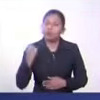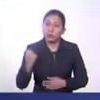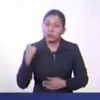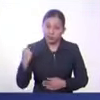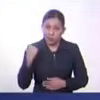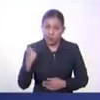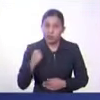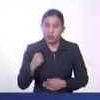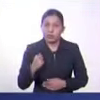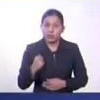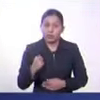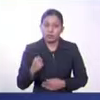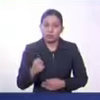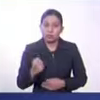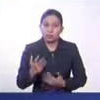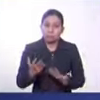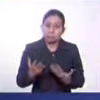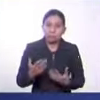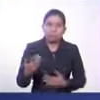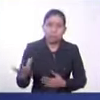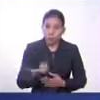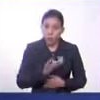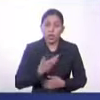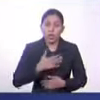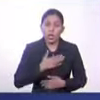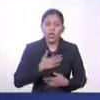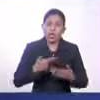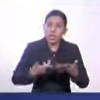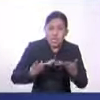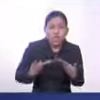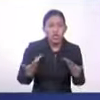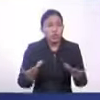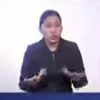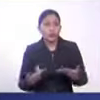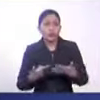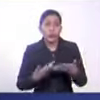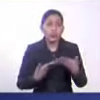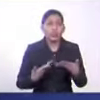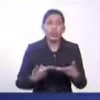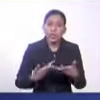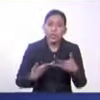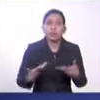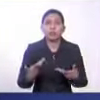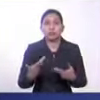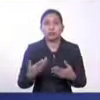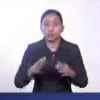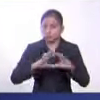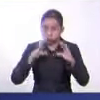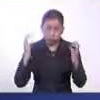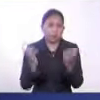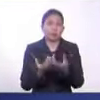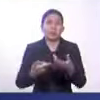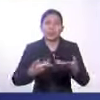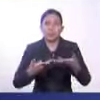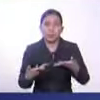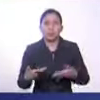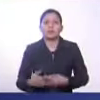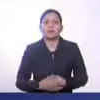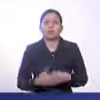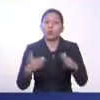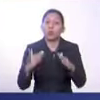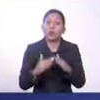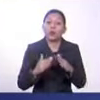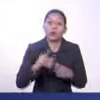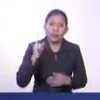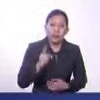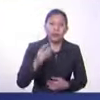que nosotros tenemos derechos, ¿verdad? Y que somos sujetos de derechos y derechos universales. Por lo tanto, se nos